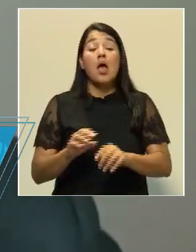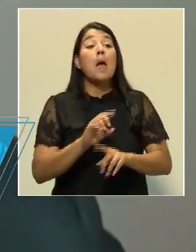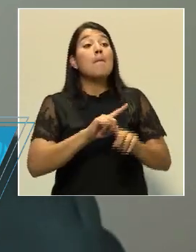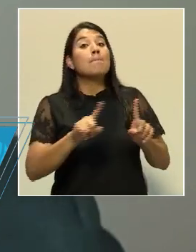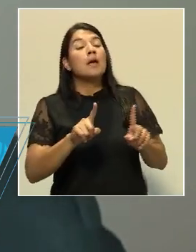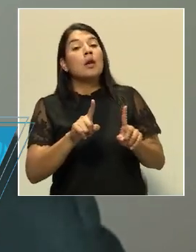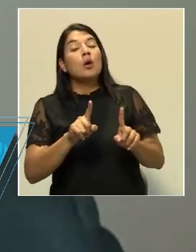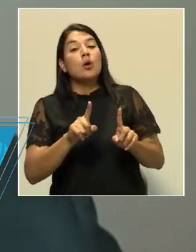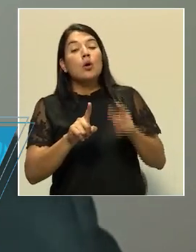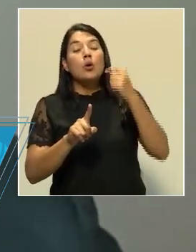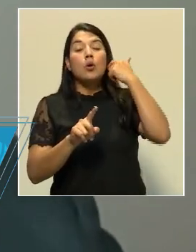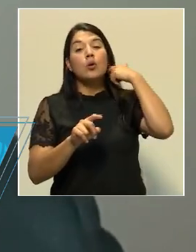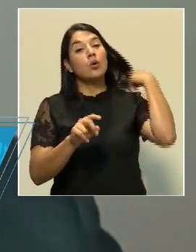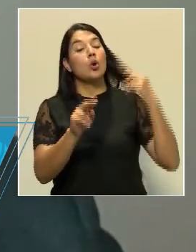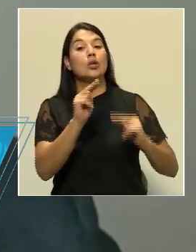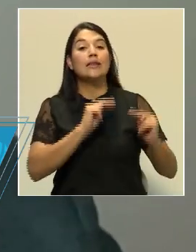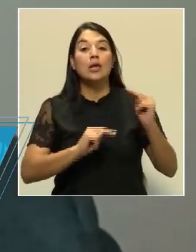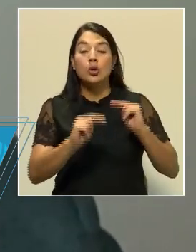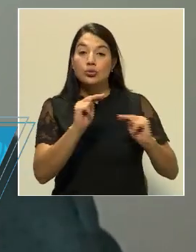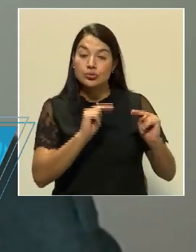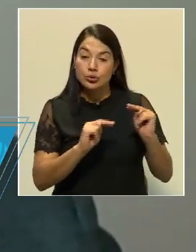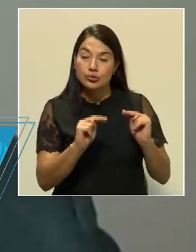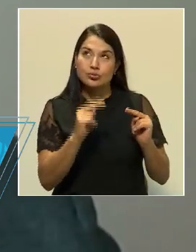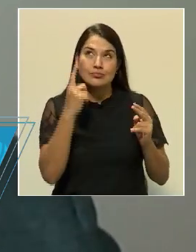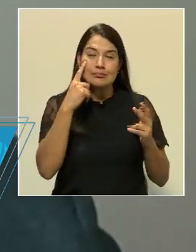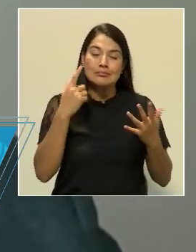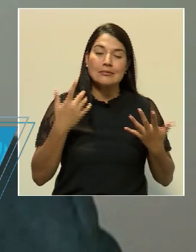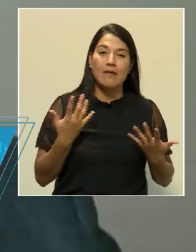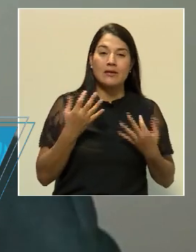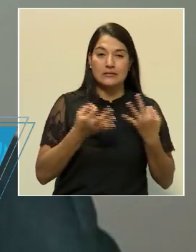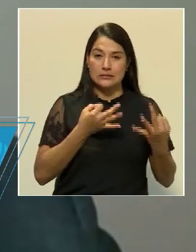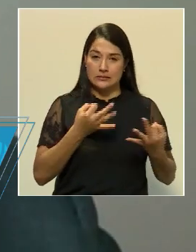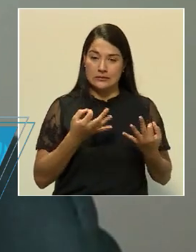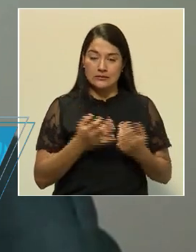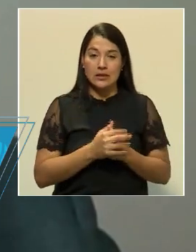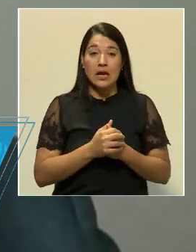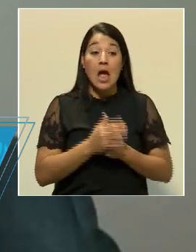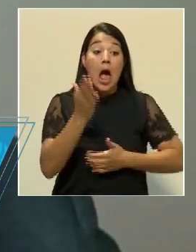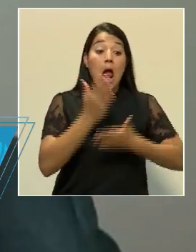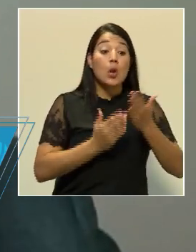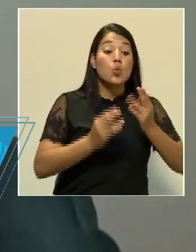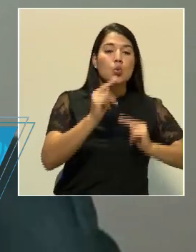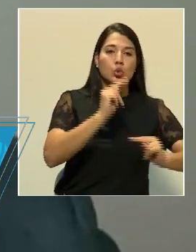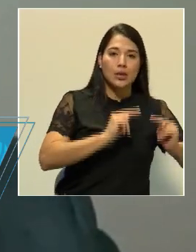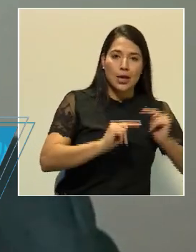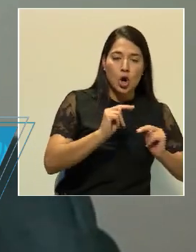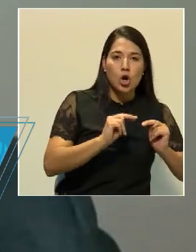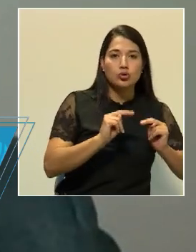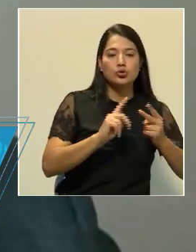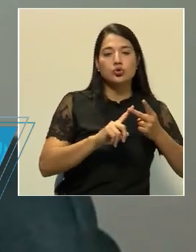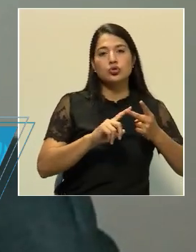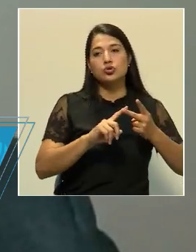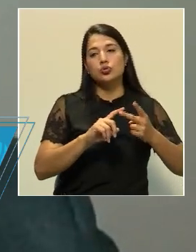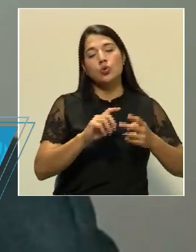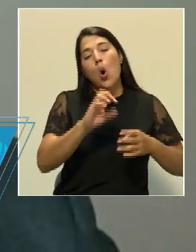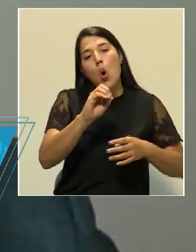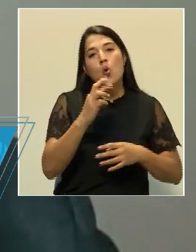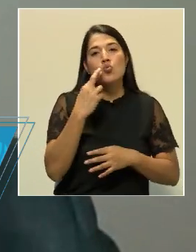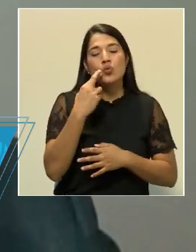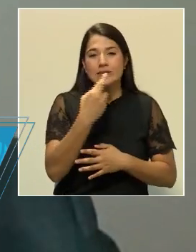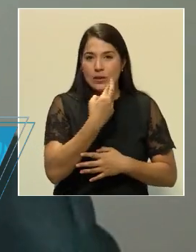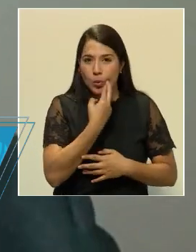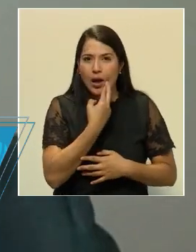ok, los negocios, hay negocios o hay empresas que se arman, o hay restaurantes que se